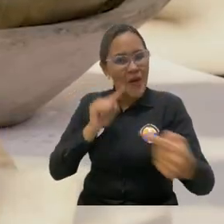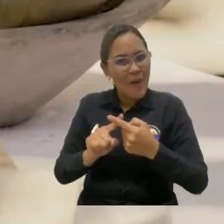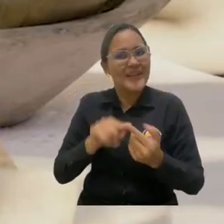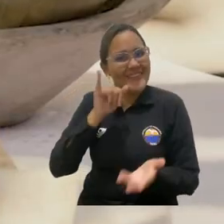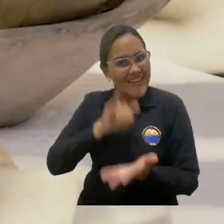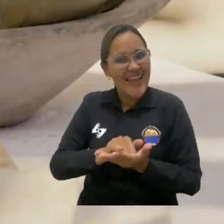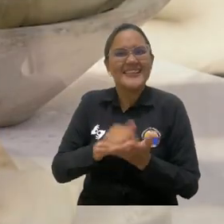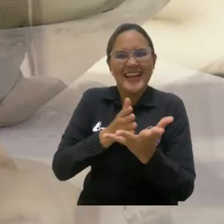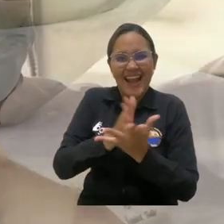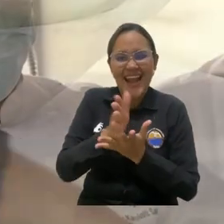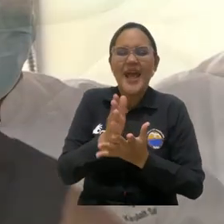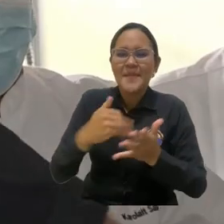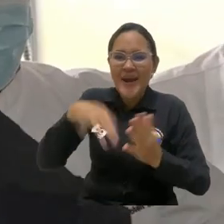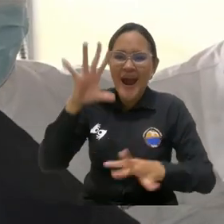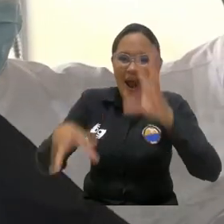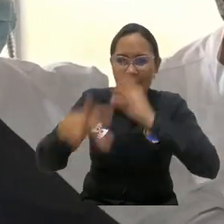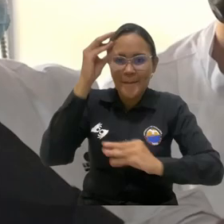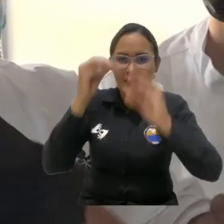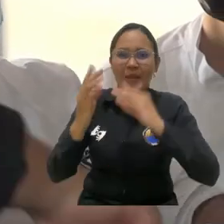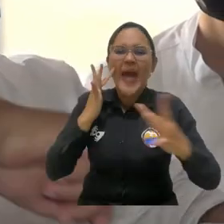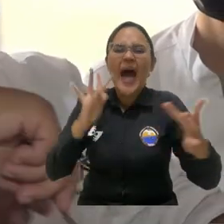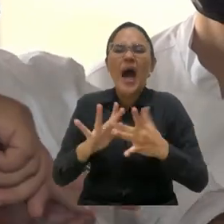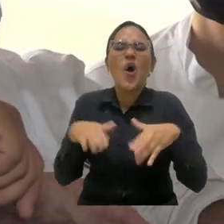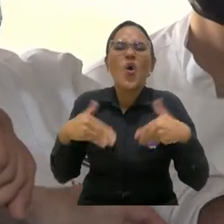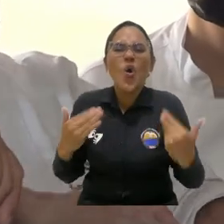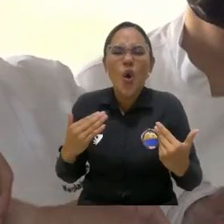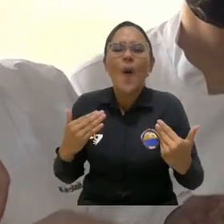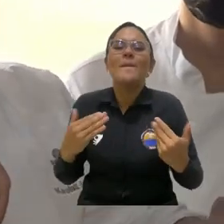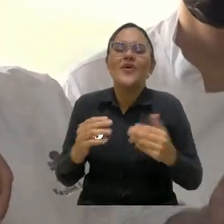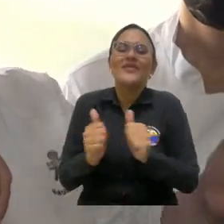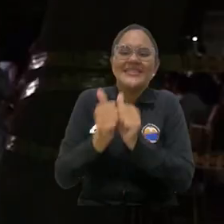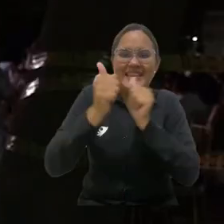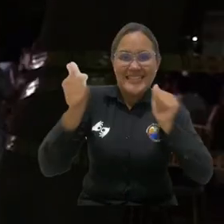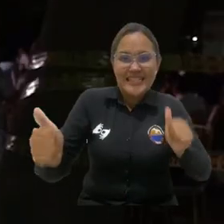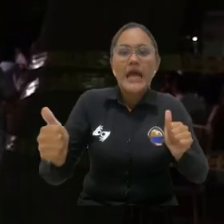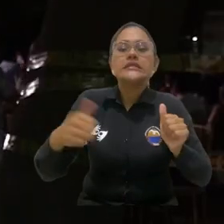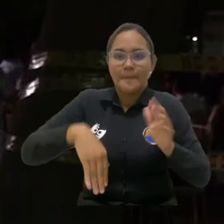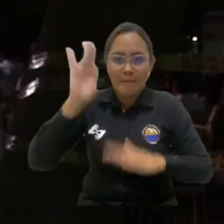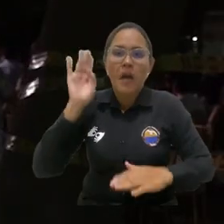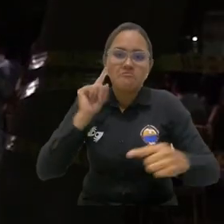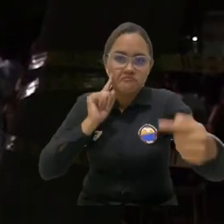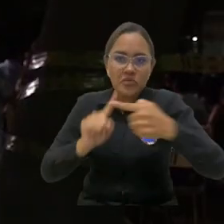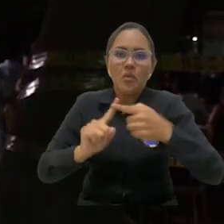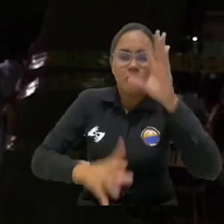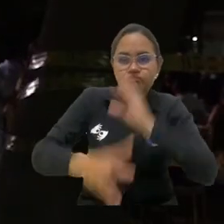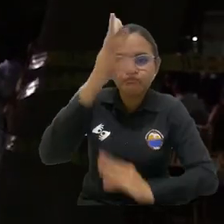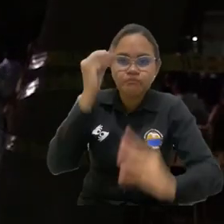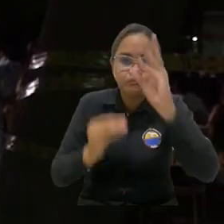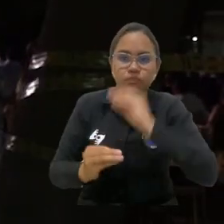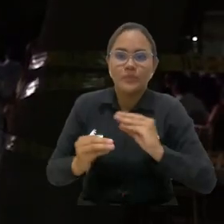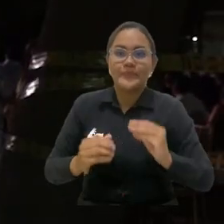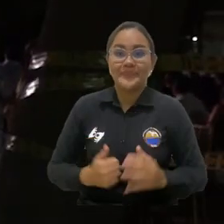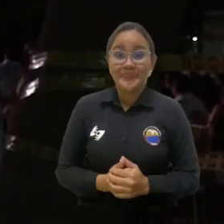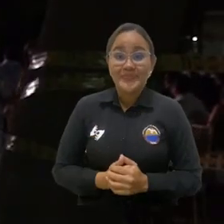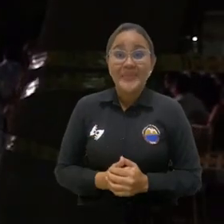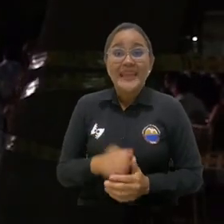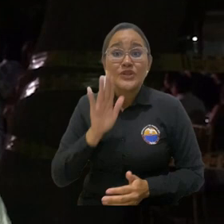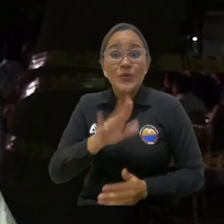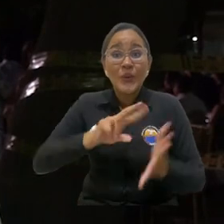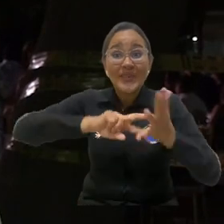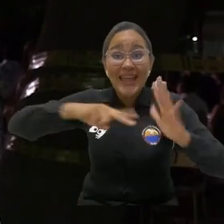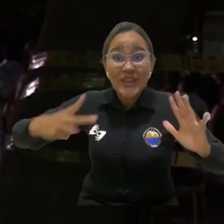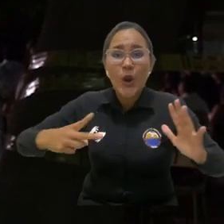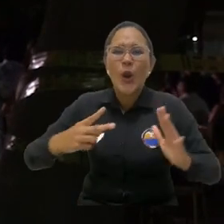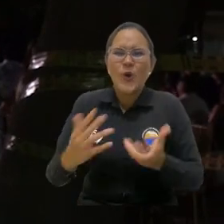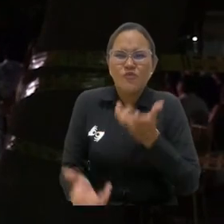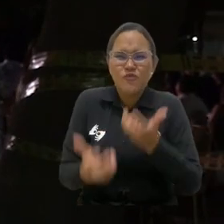la misión de esta unidad académica ofertada en modalidad a distancia. Este tema del tecnólogo en cocina tradicional realmente